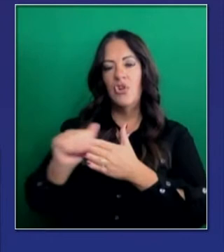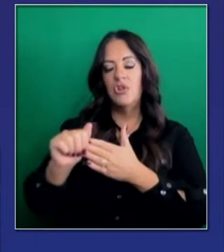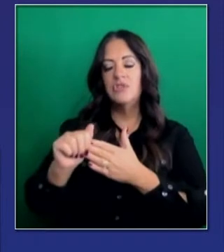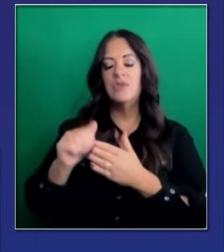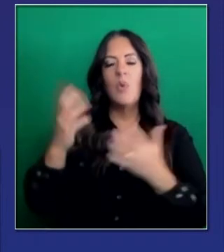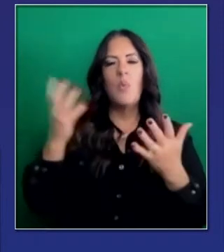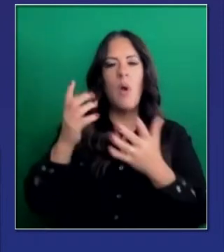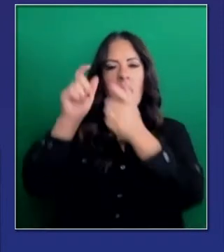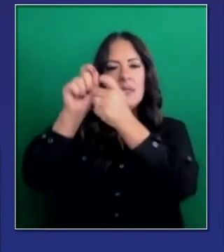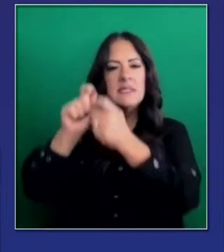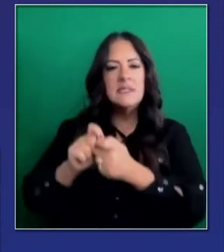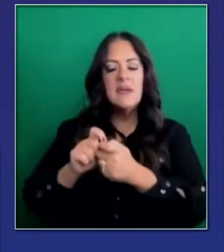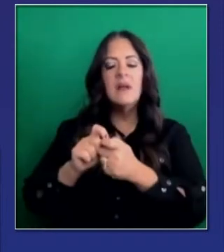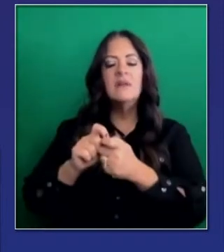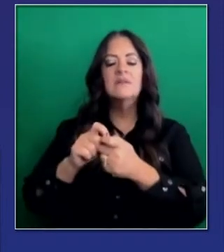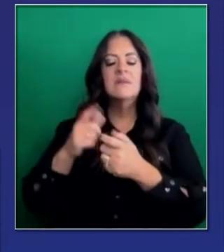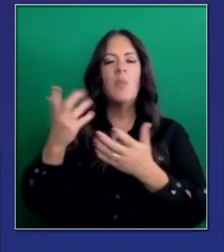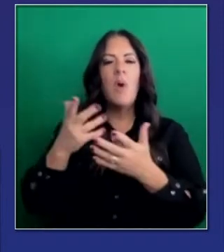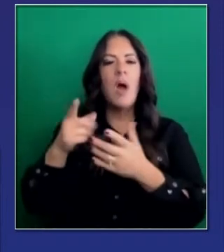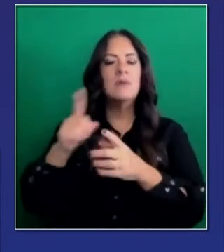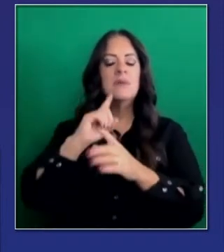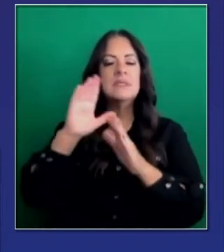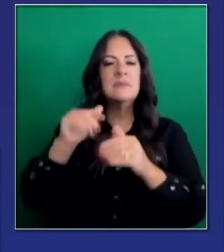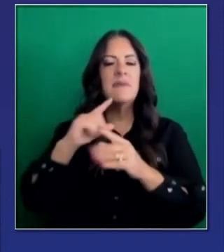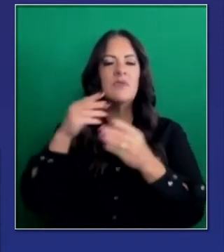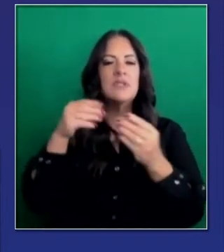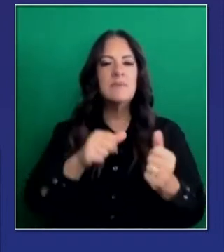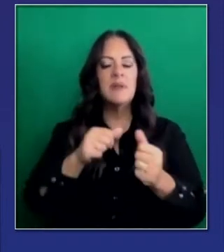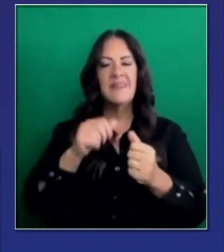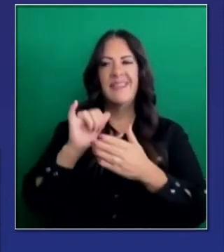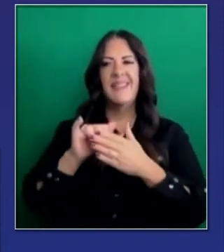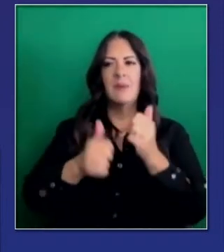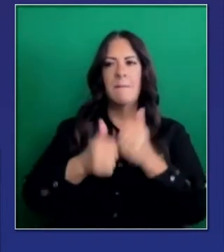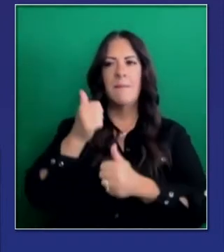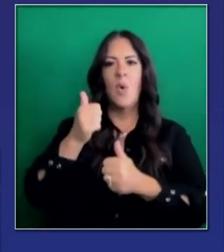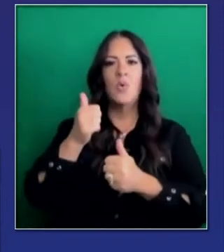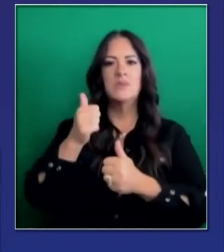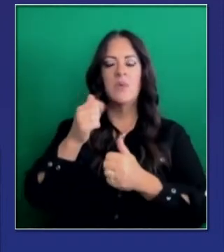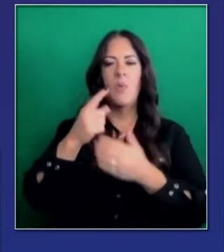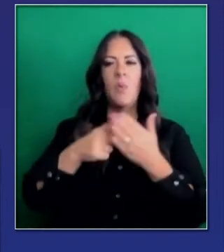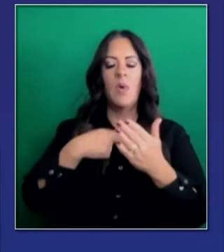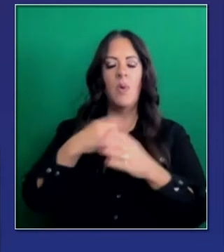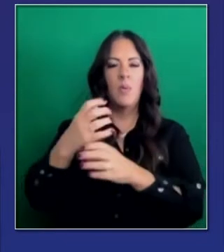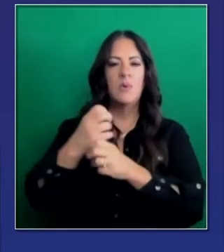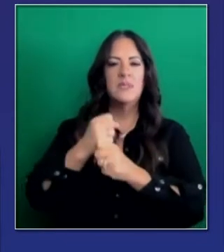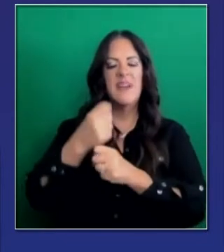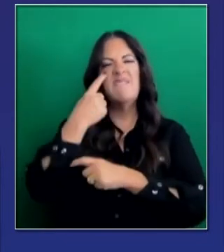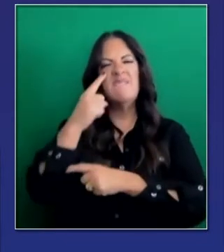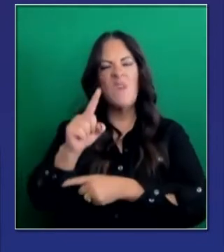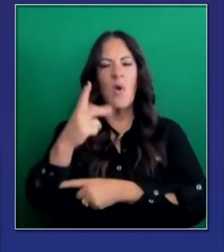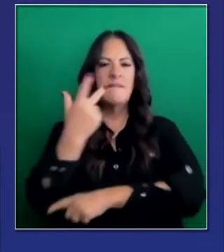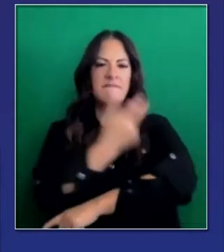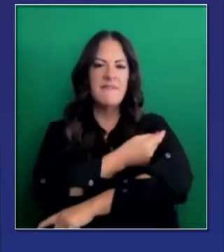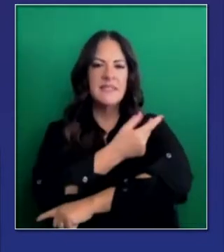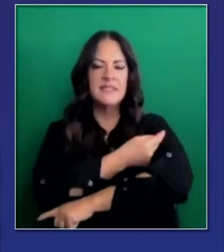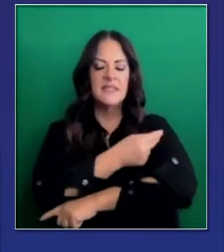eso en el último paquete de estímulo solamente para las vacunas esto no es dinero disponible 1.7